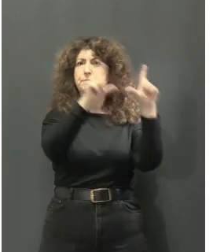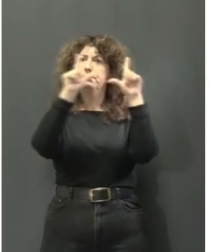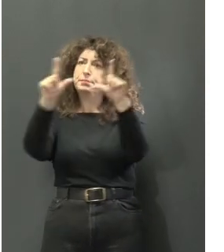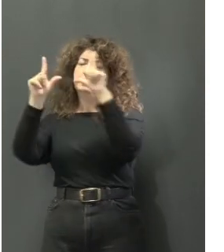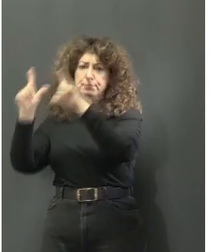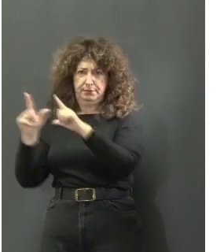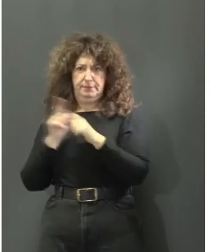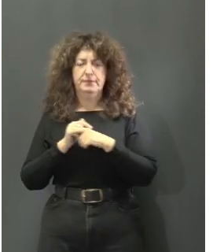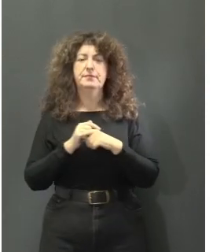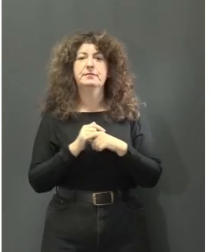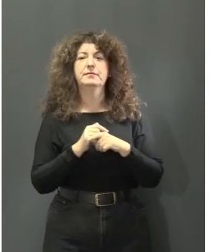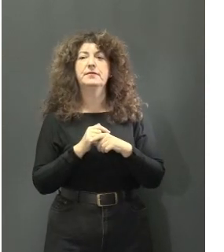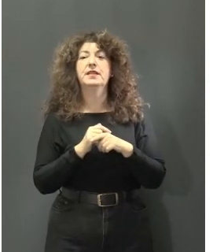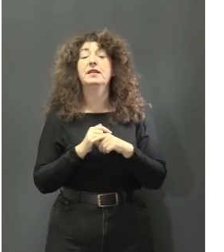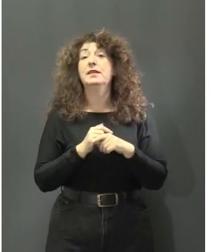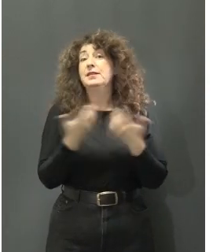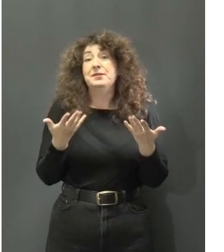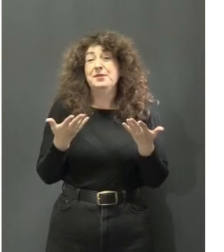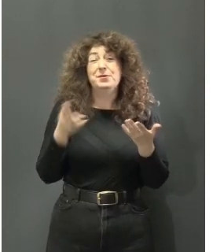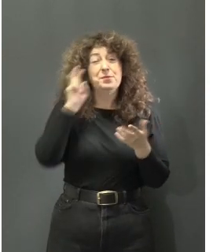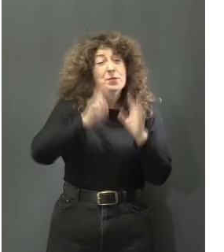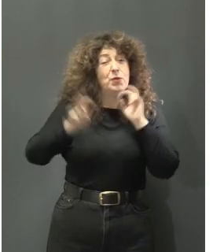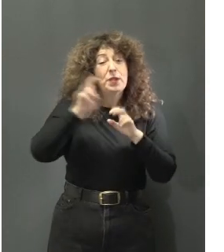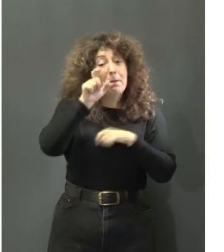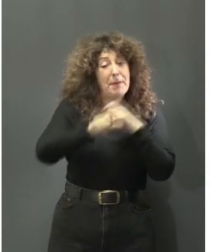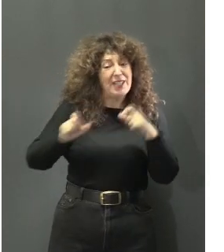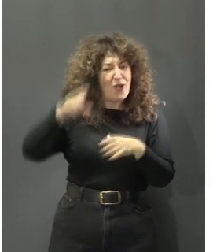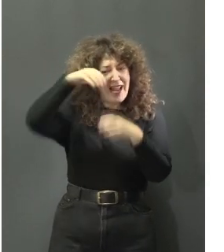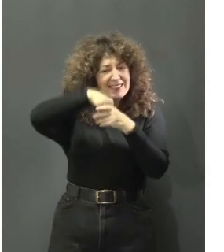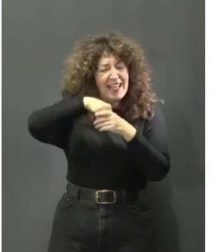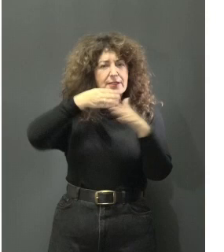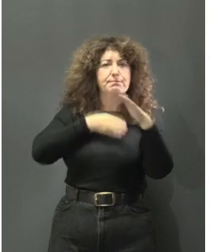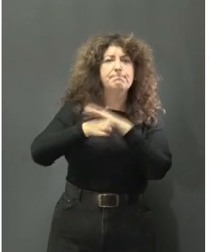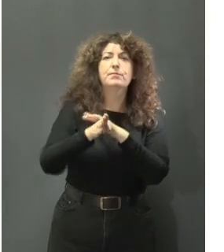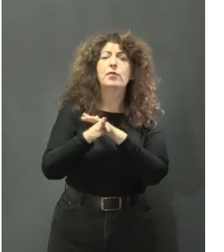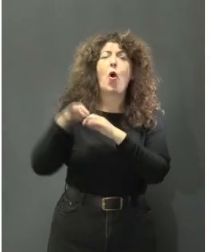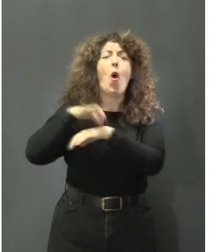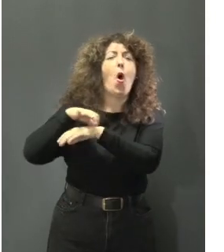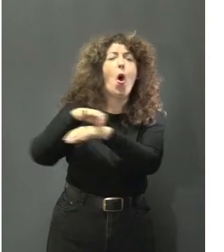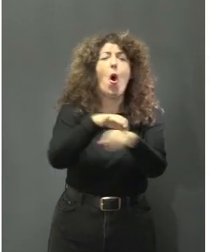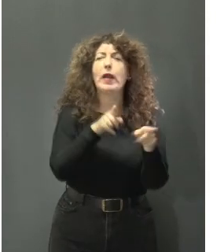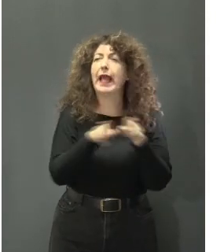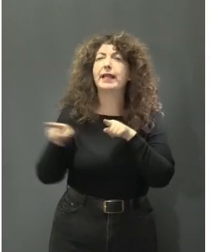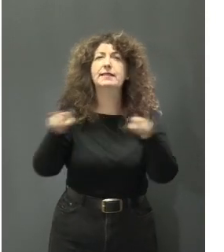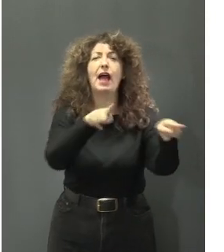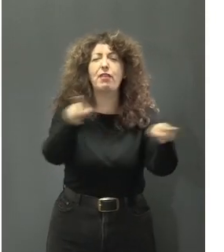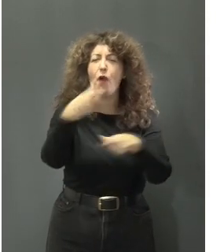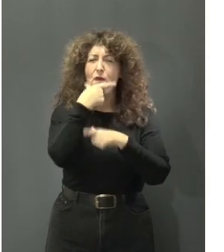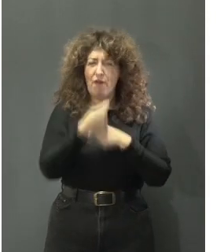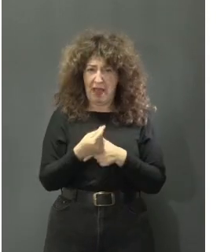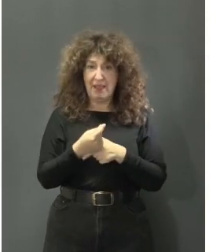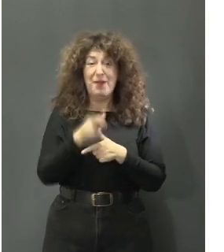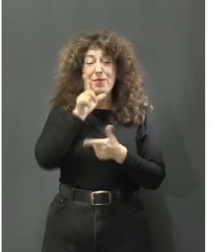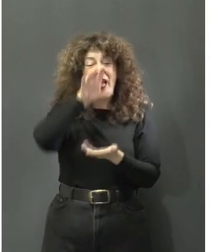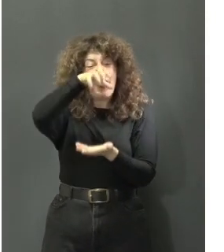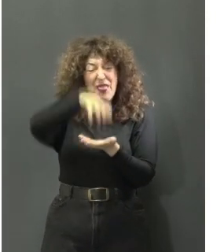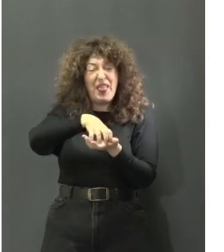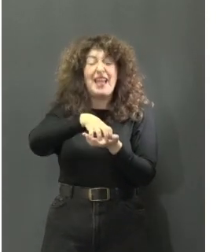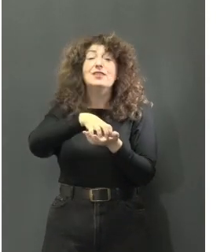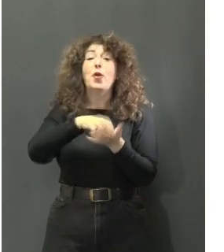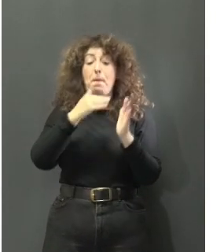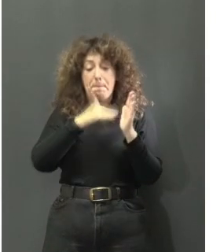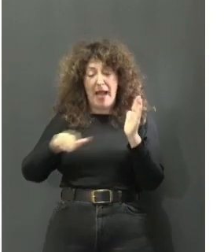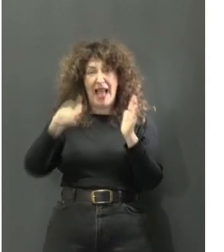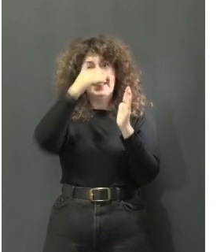Y eso, entonces, pues para facilitar la orientación de las personas dentro del centro. Hemos hecho, porque es un centro que es bastante similar en las dos